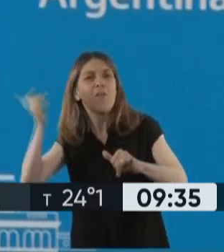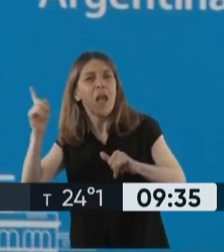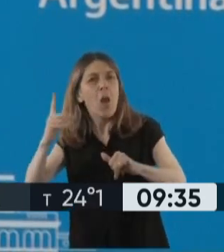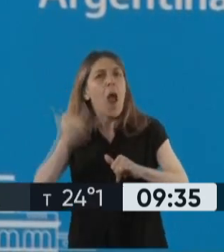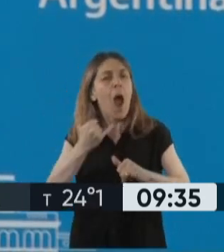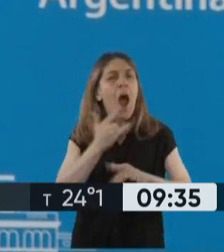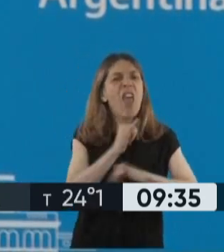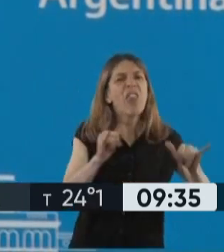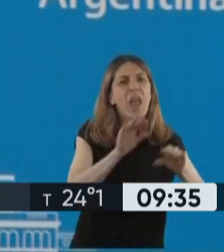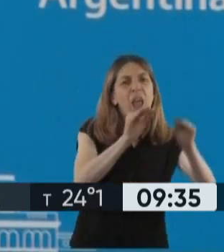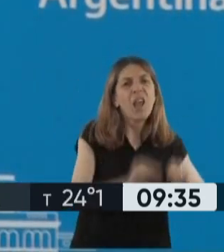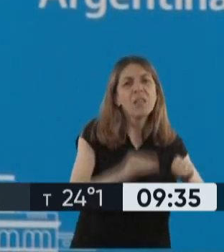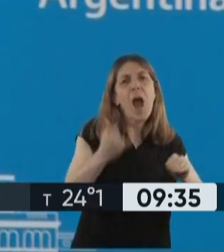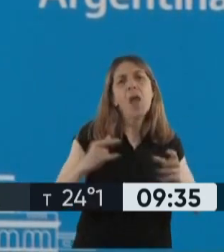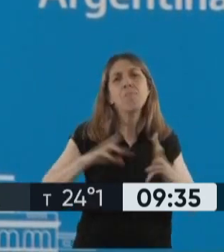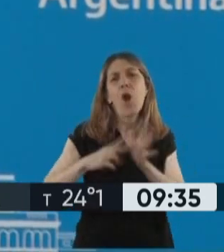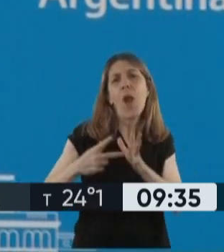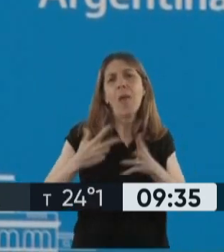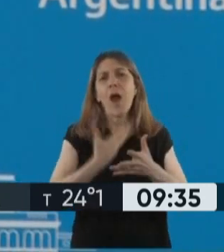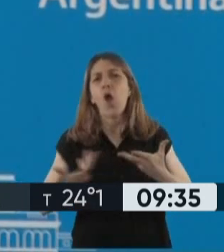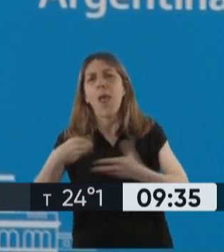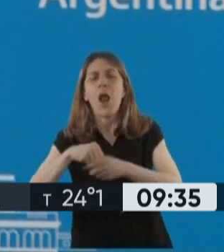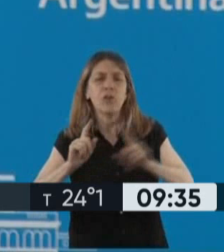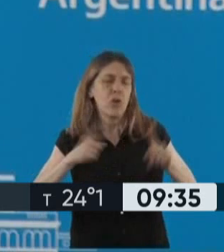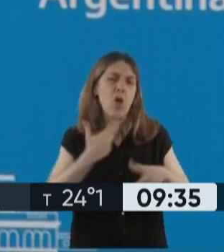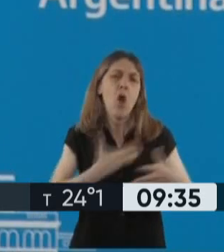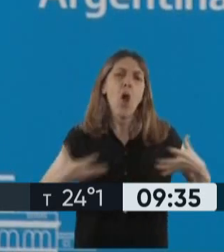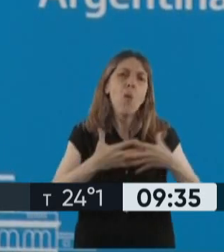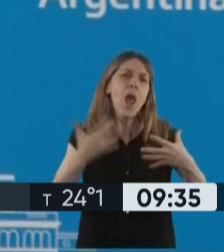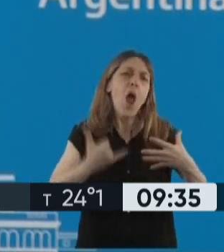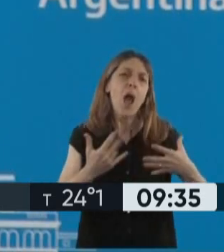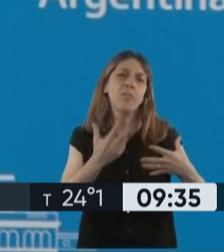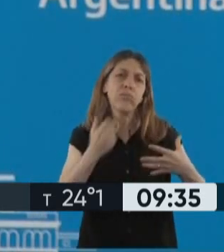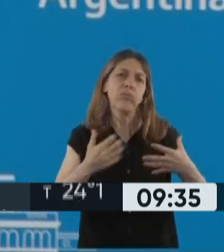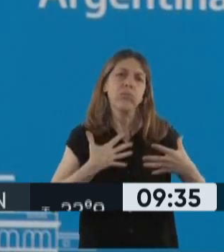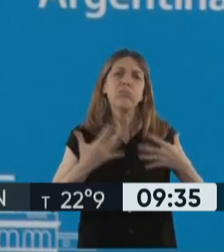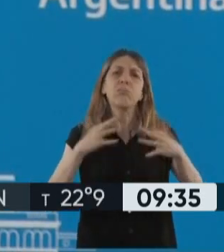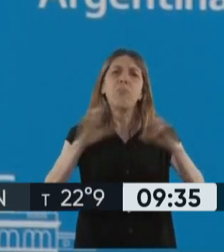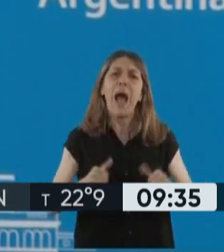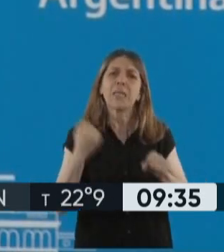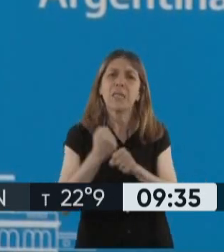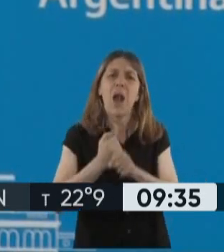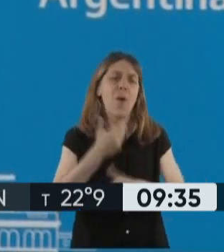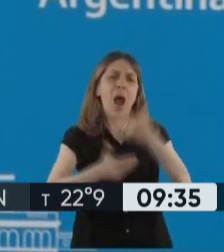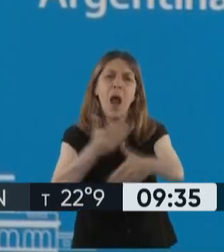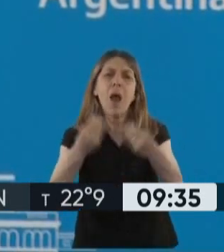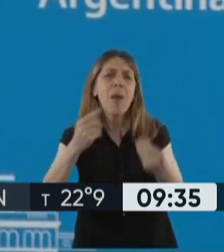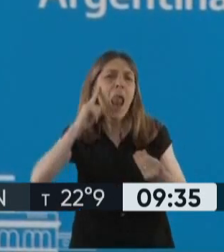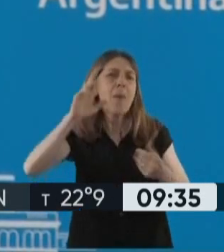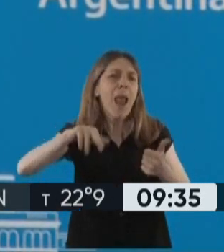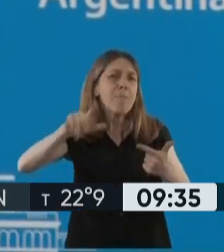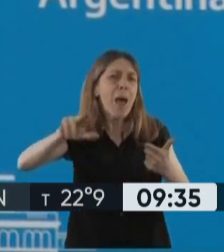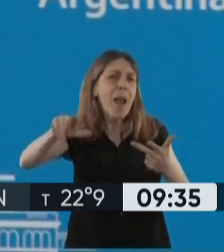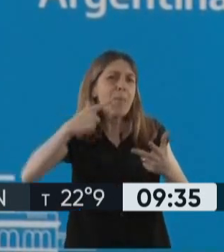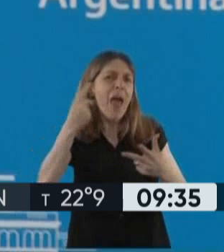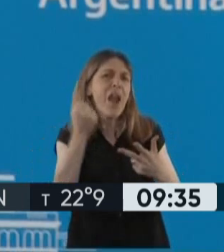que no es la realidad del gobierno. El gobierno está trabajando con mucho espíritu de armonía y de concretar las políticas que hay que llevar adelante